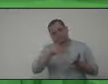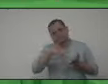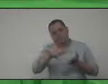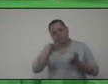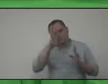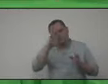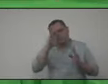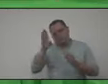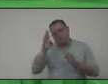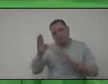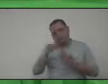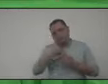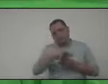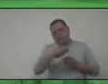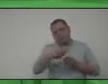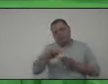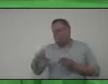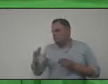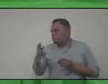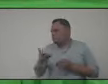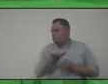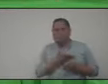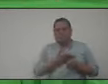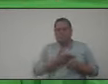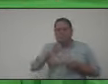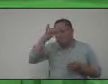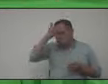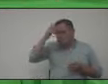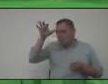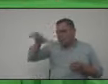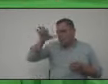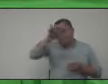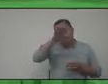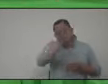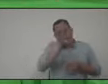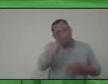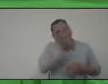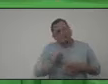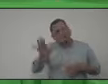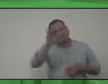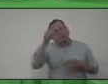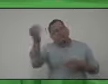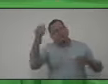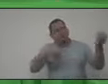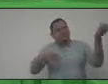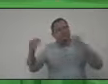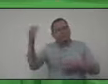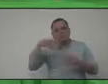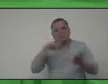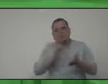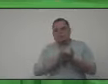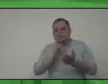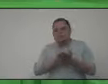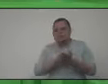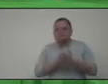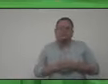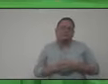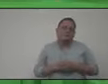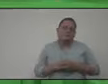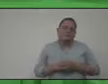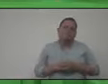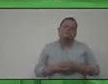buscando todas las casas matrices que hay a nivel nacional para que nos den estos materiales de osteosíntesis.